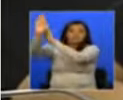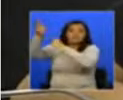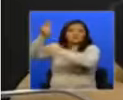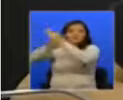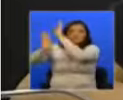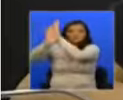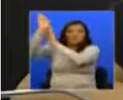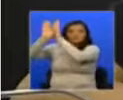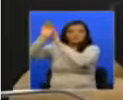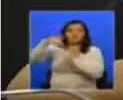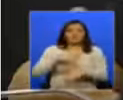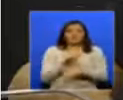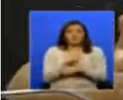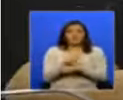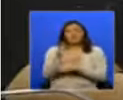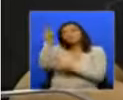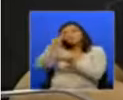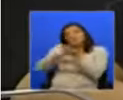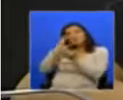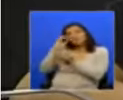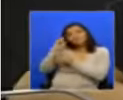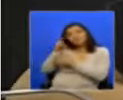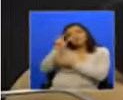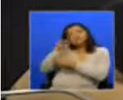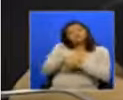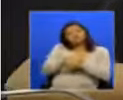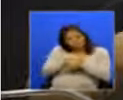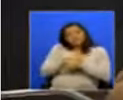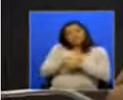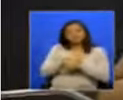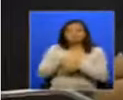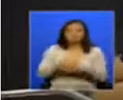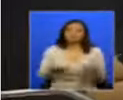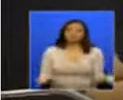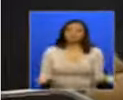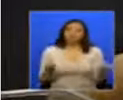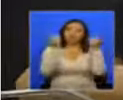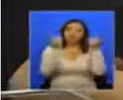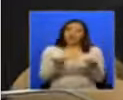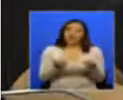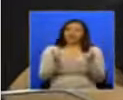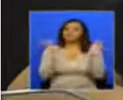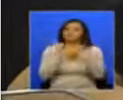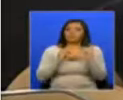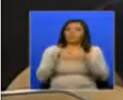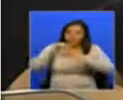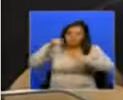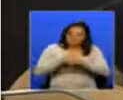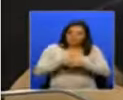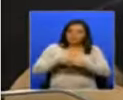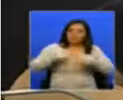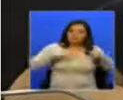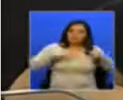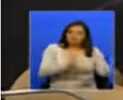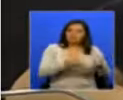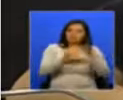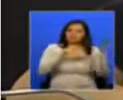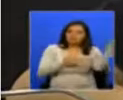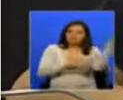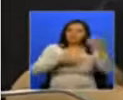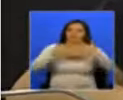recursos han sido utilizados para proyectos tremendamente rentables que nos están ayudando a enfrentar esta coyuntura. Tenemos proyectos hidroeléctricos que tienen tasas